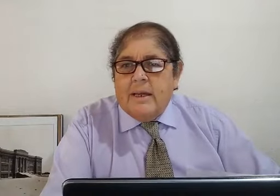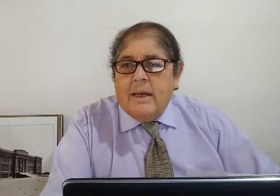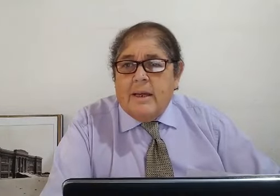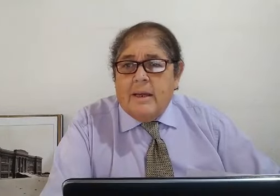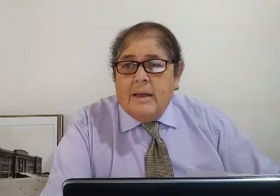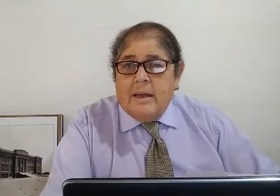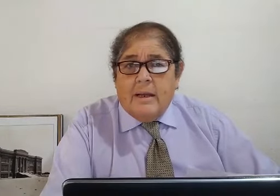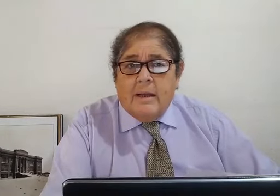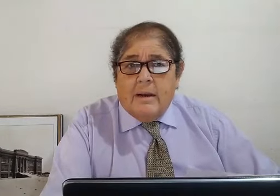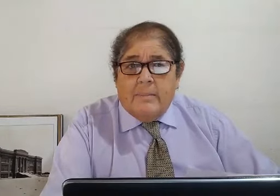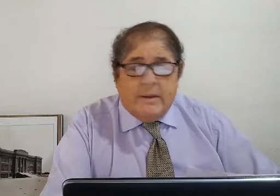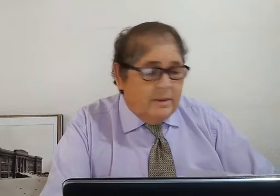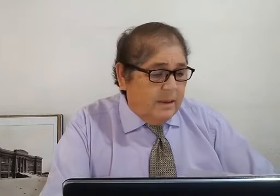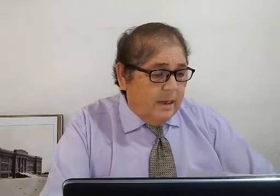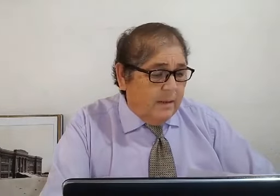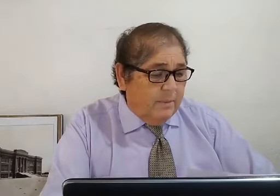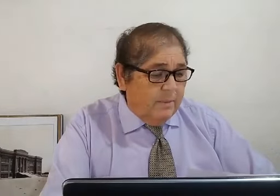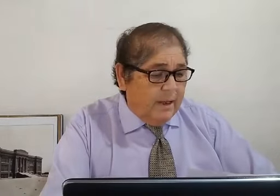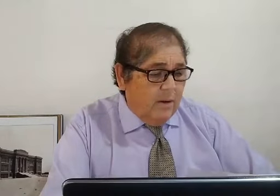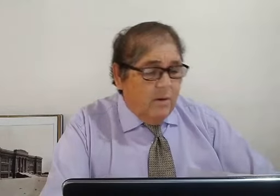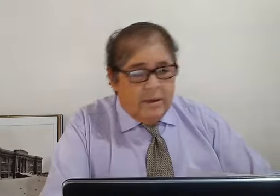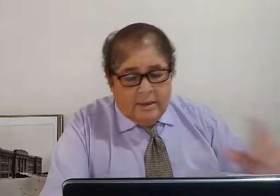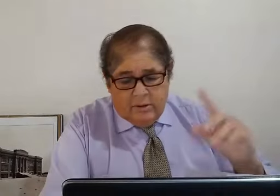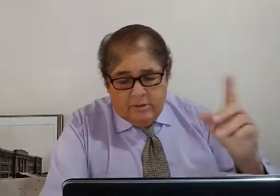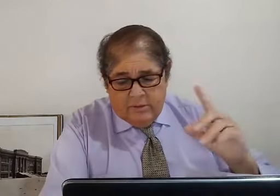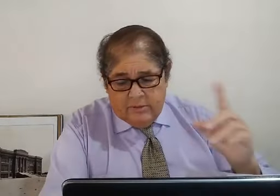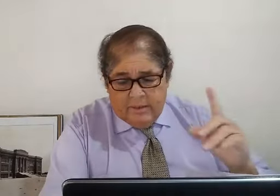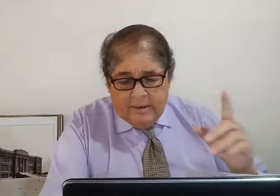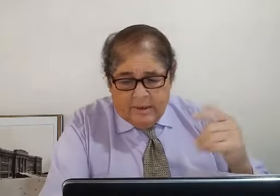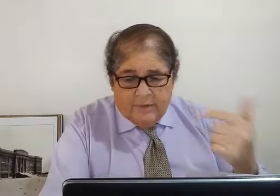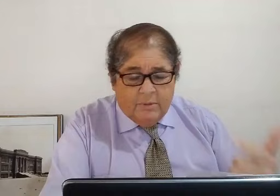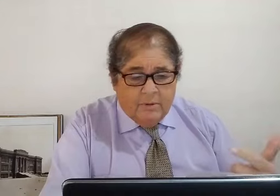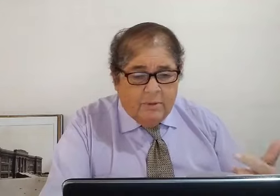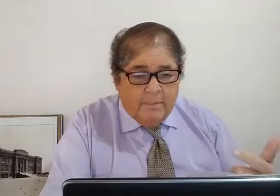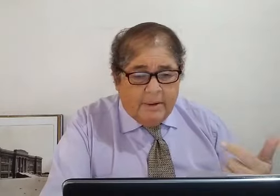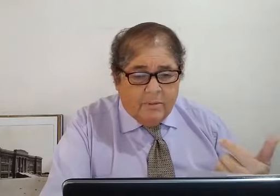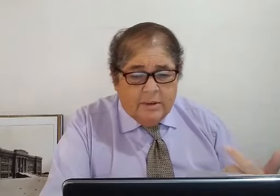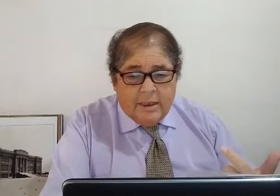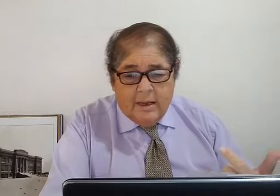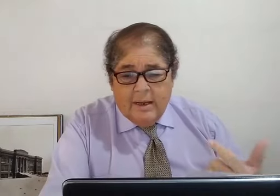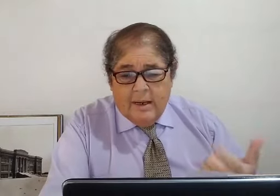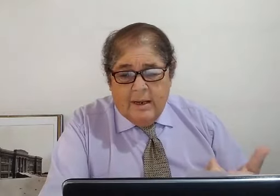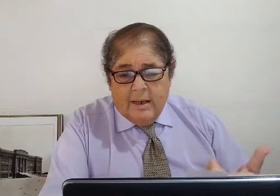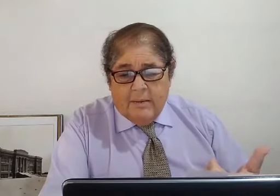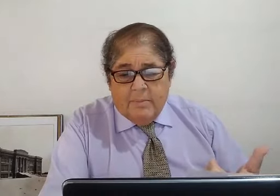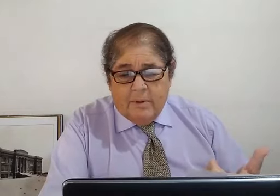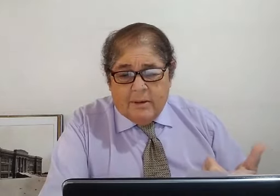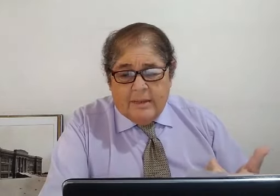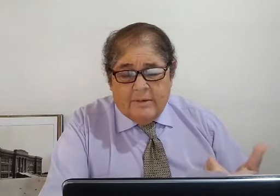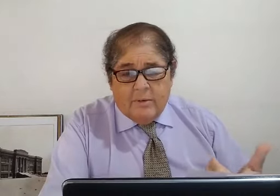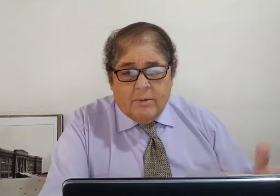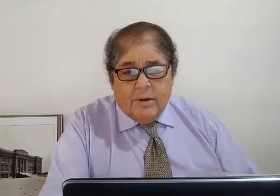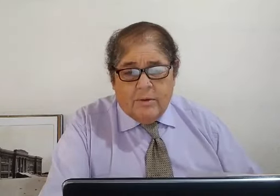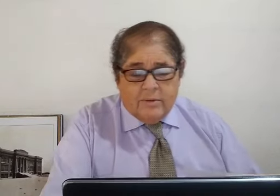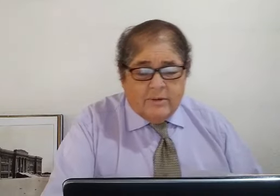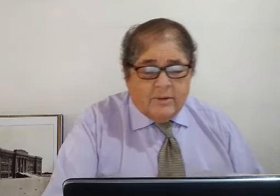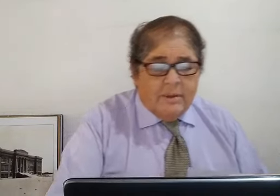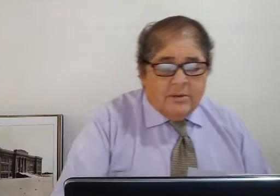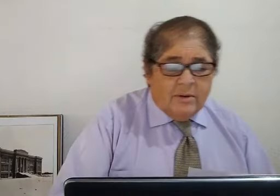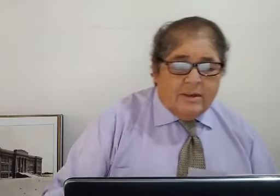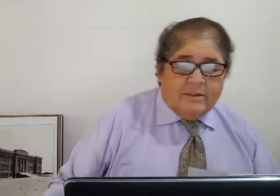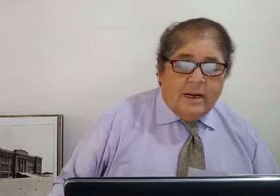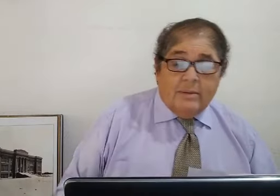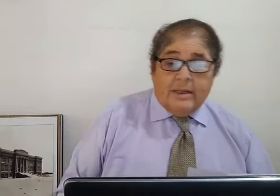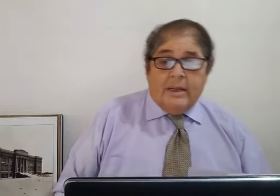Fíjese que el presidente de la República hoy, entre otros temas, respondió una pregunta importante sobre un